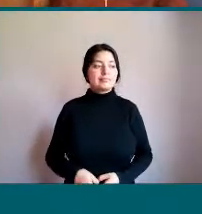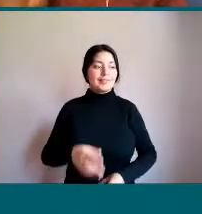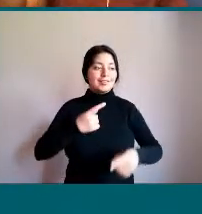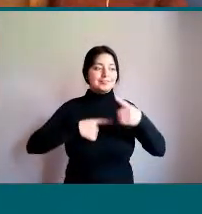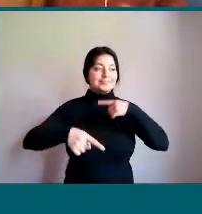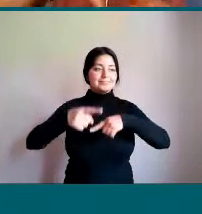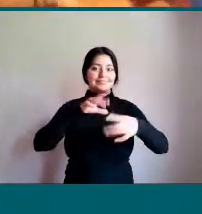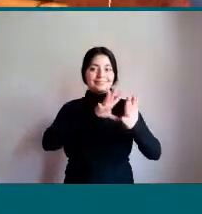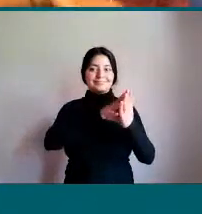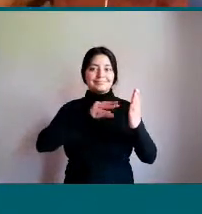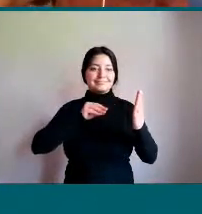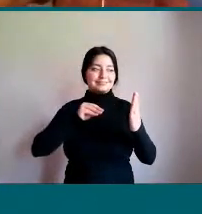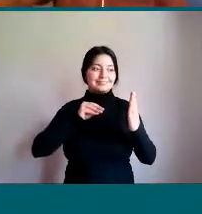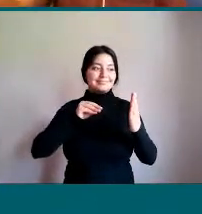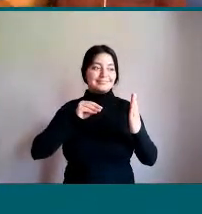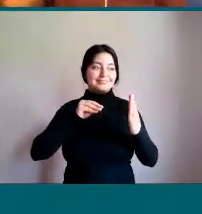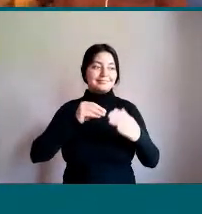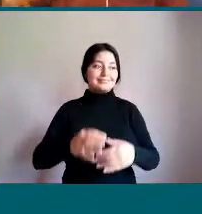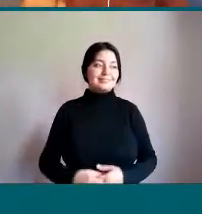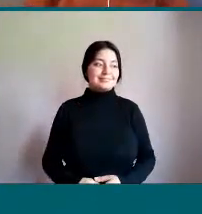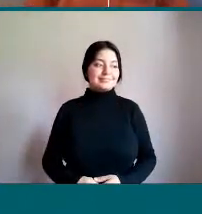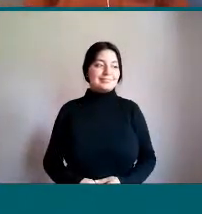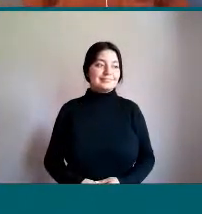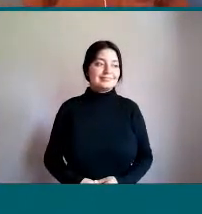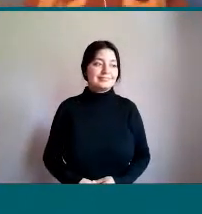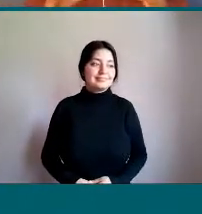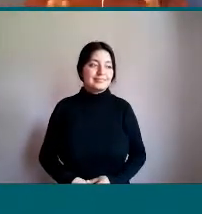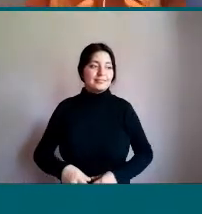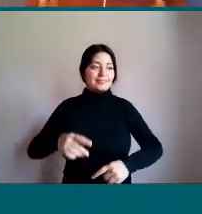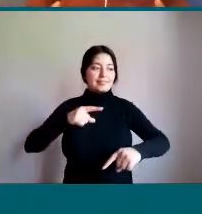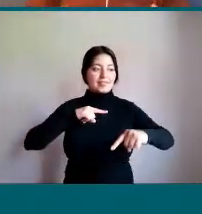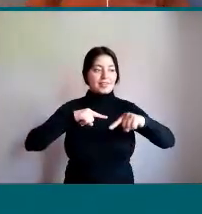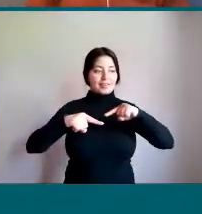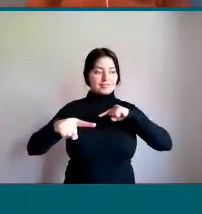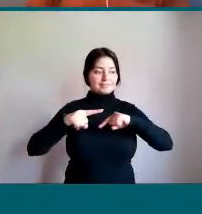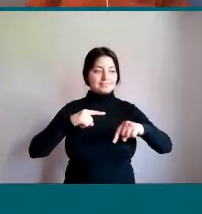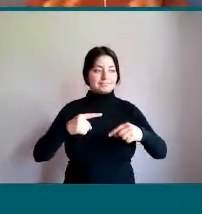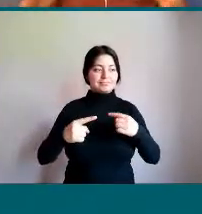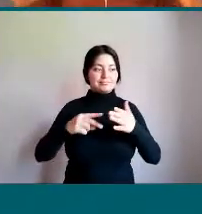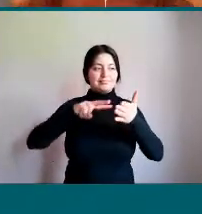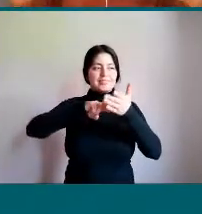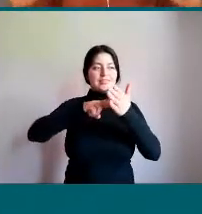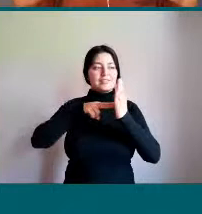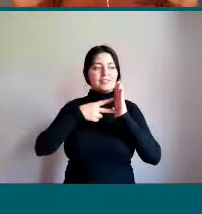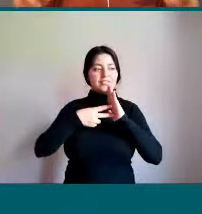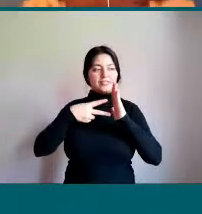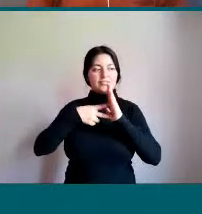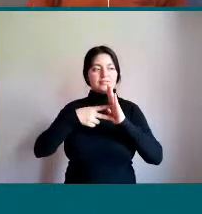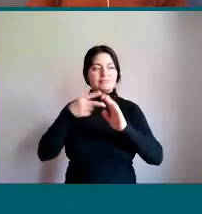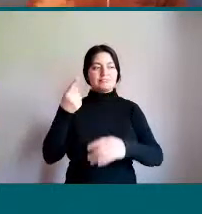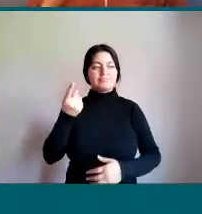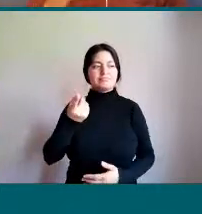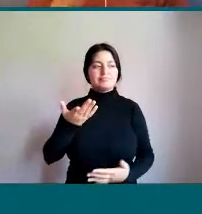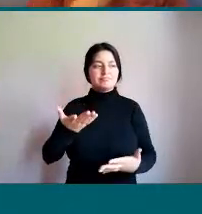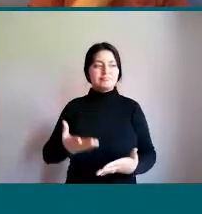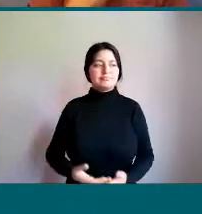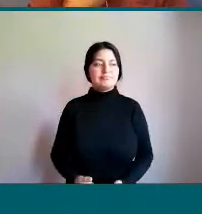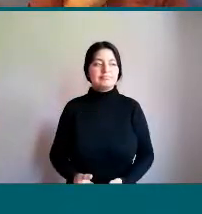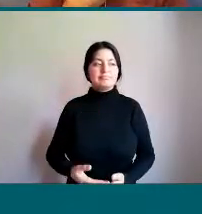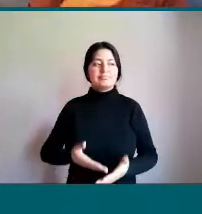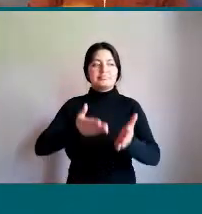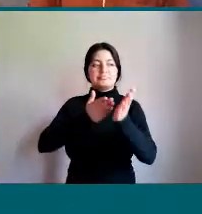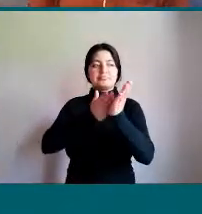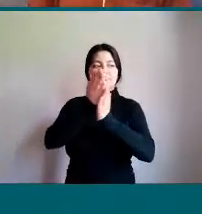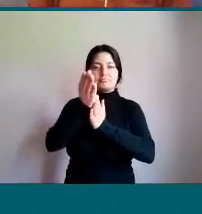mi destino, ¿no? Saber dónde estoy y cuál será mi destino. Significa saber hacia dónde vas y así